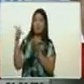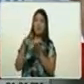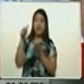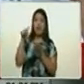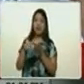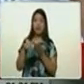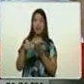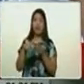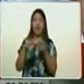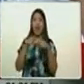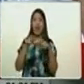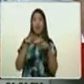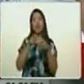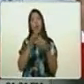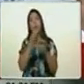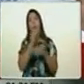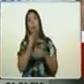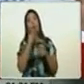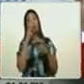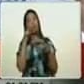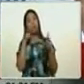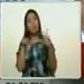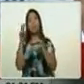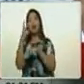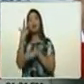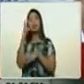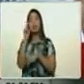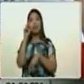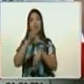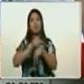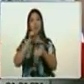se trasladan en un bonito recorrido de 30